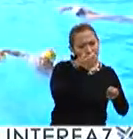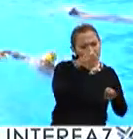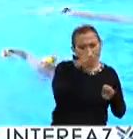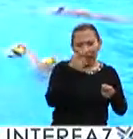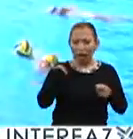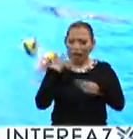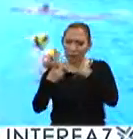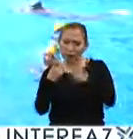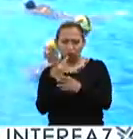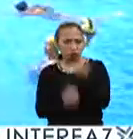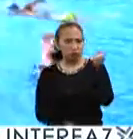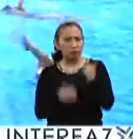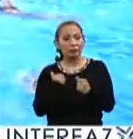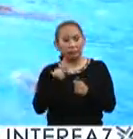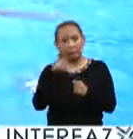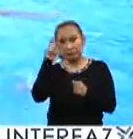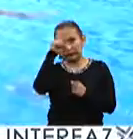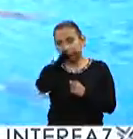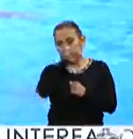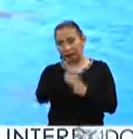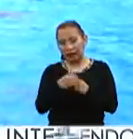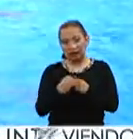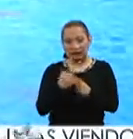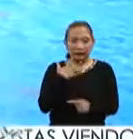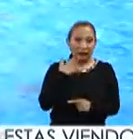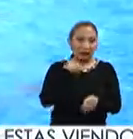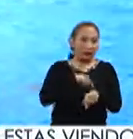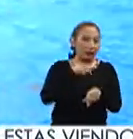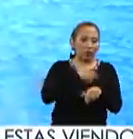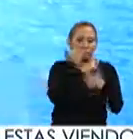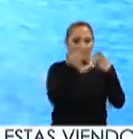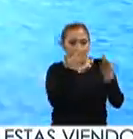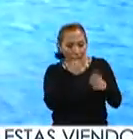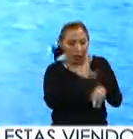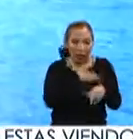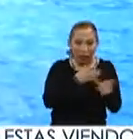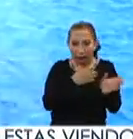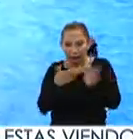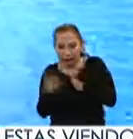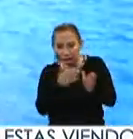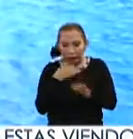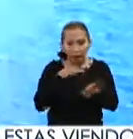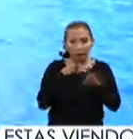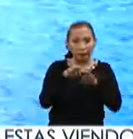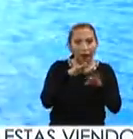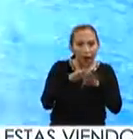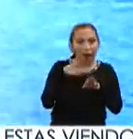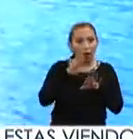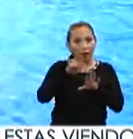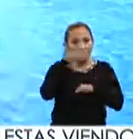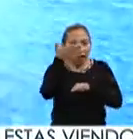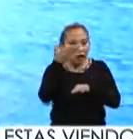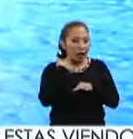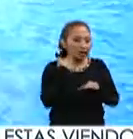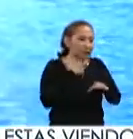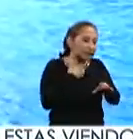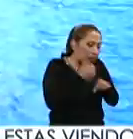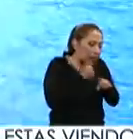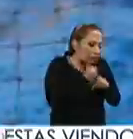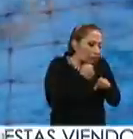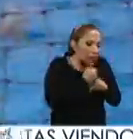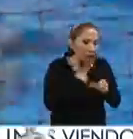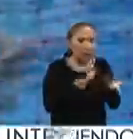pero sí, sí es difícil, afecta como en los tiempos de estudio, en los tiempos para trabajos fuera del